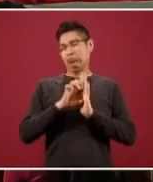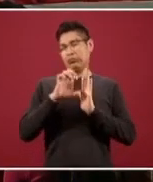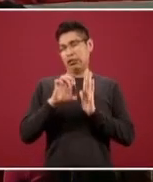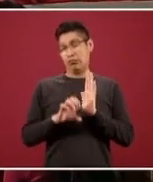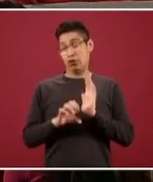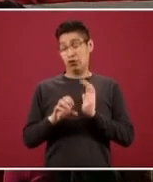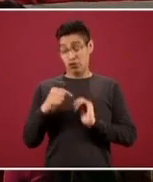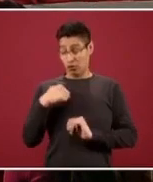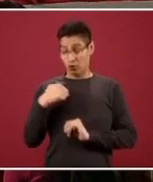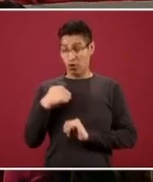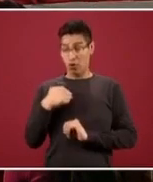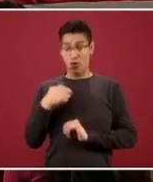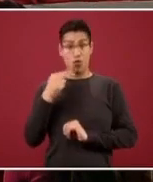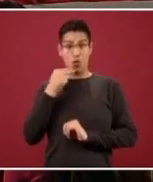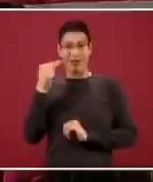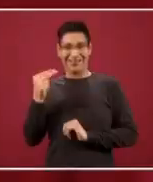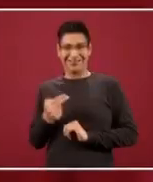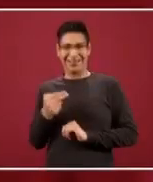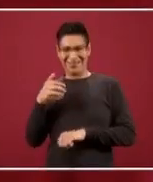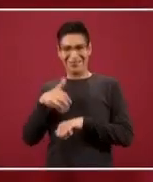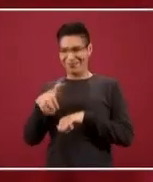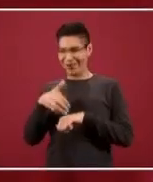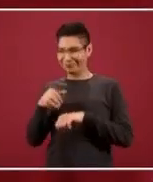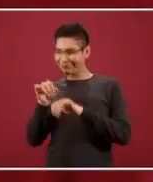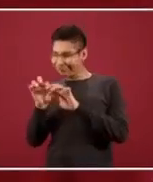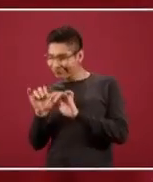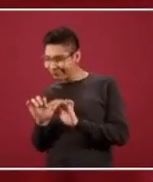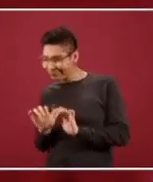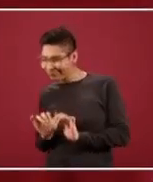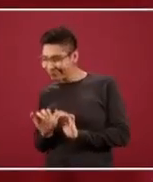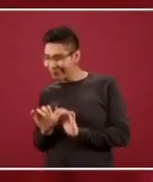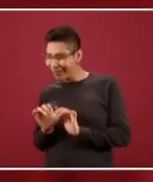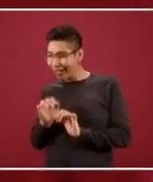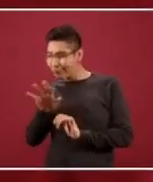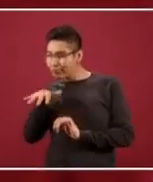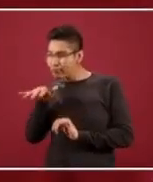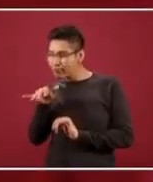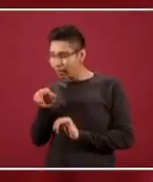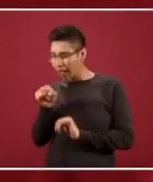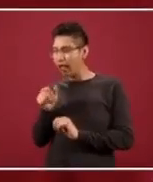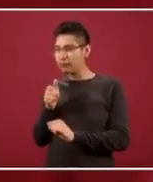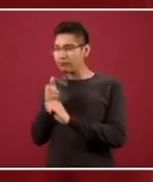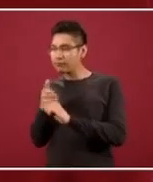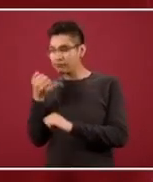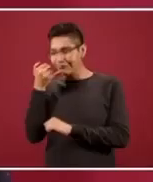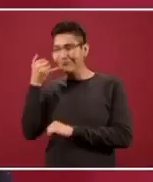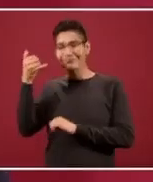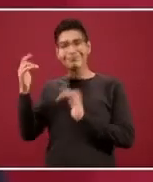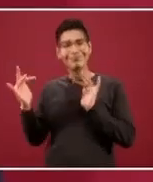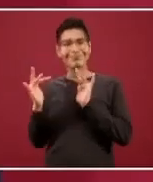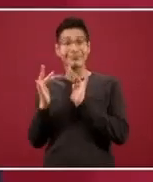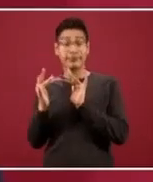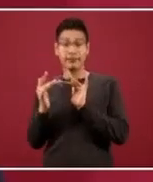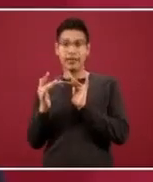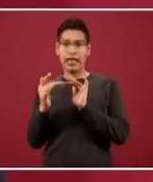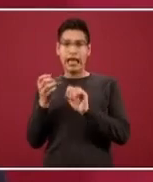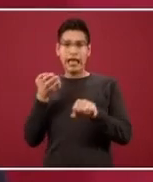urgencias, entonces ahí los canalizarán a donde les vayan a dar la atención de urgencias. Todos los estados